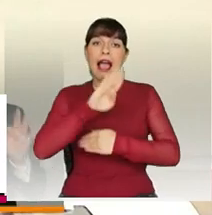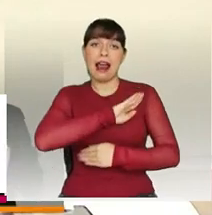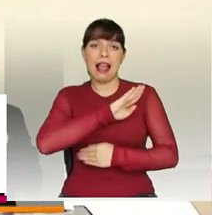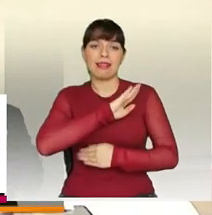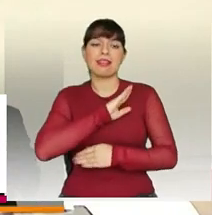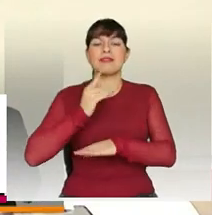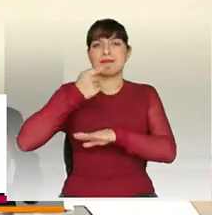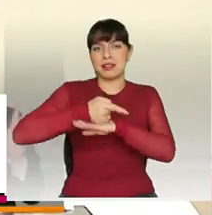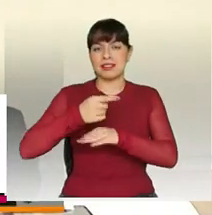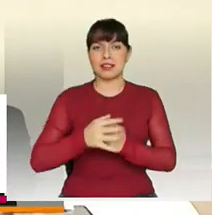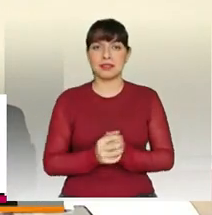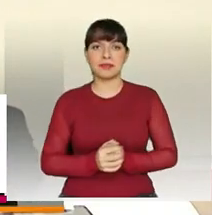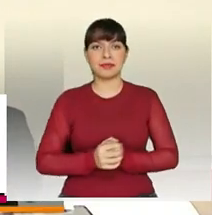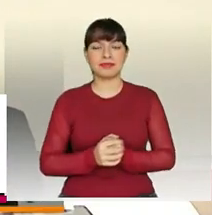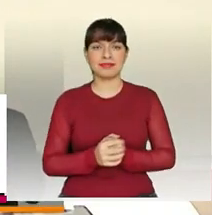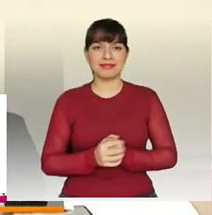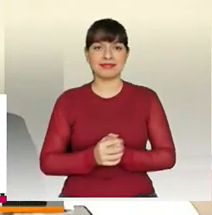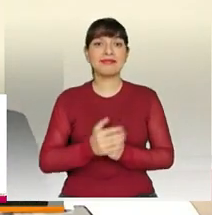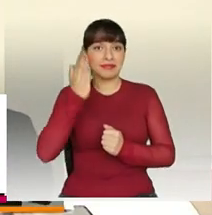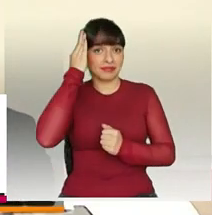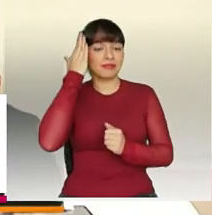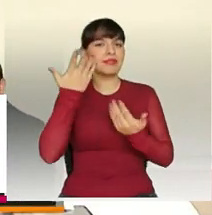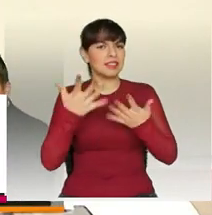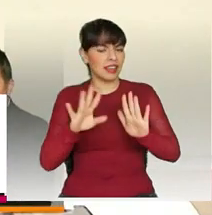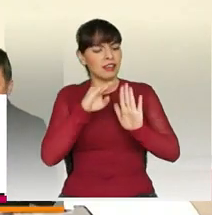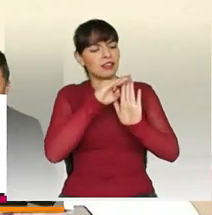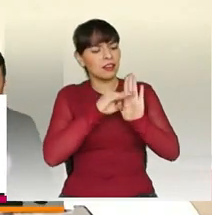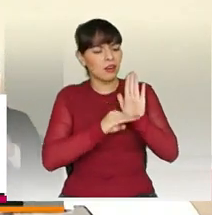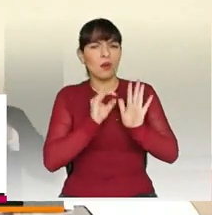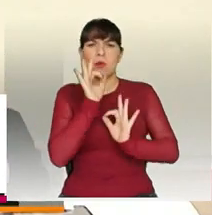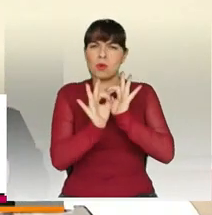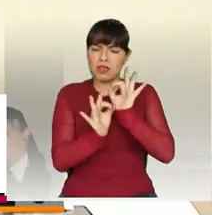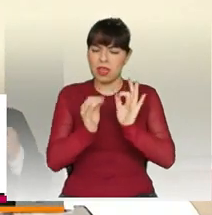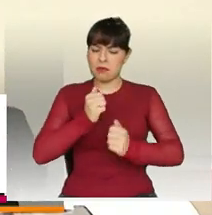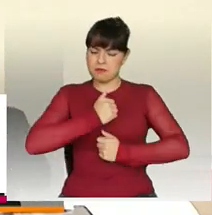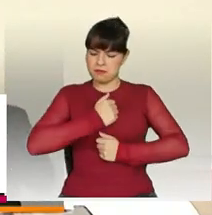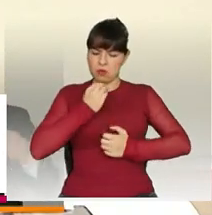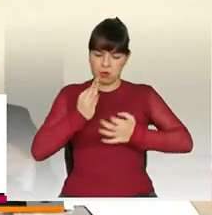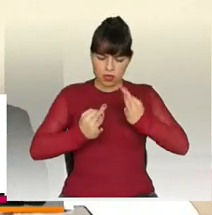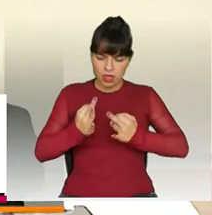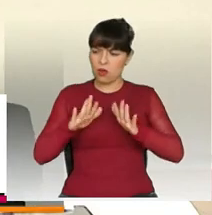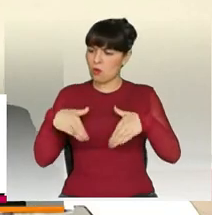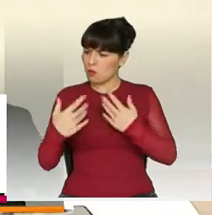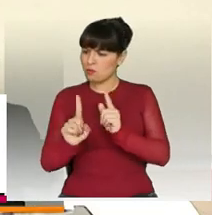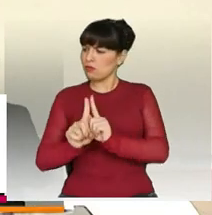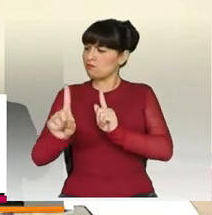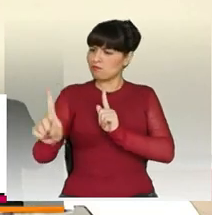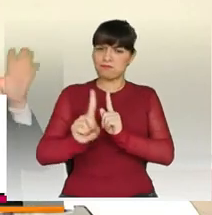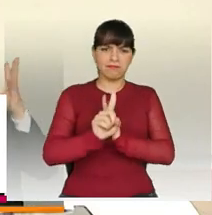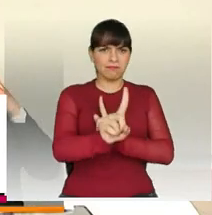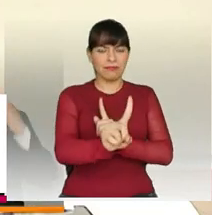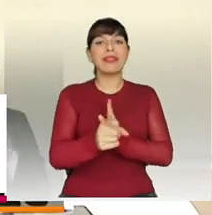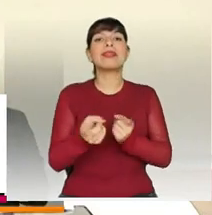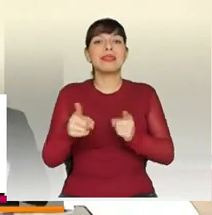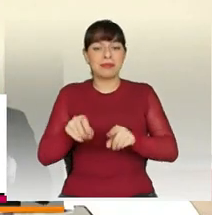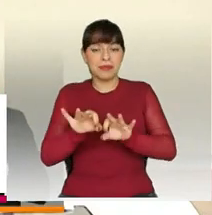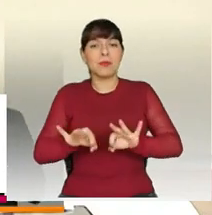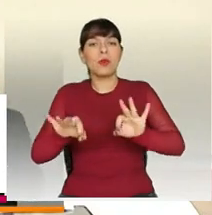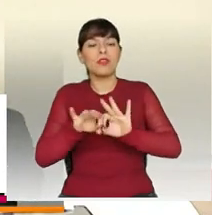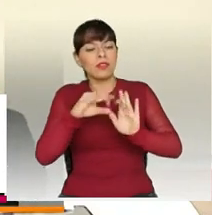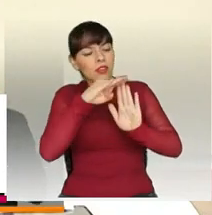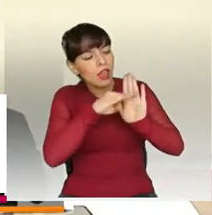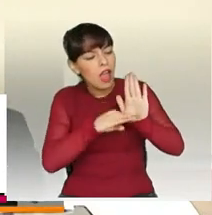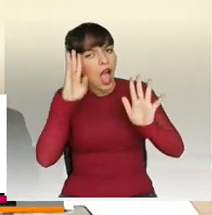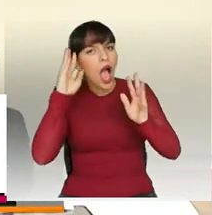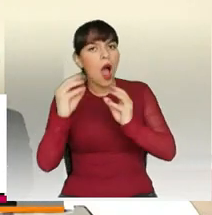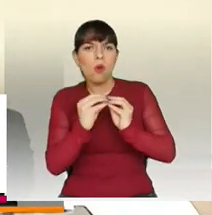solo están todas las medidas de cuidado, autocuidado y distanciamiento social, sino también unos procesos claros de acuerdo. ¿Acuerdo entre quién? Entre